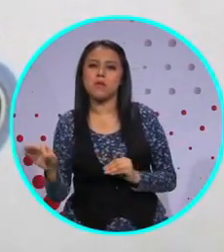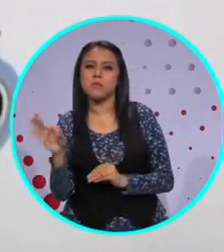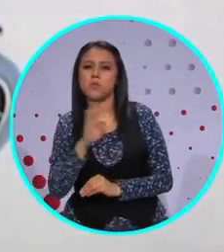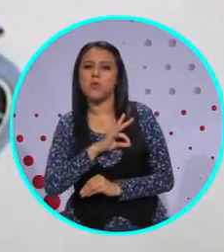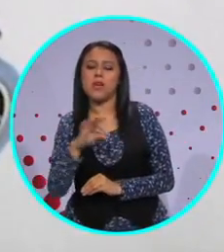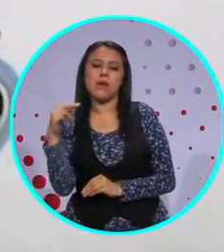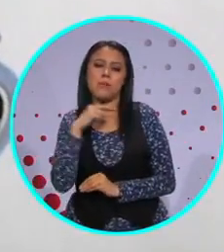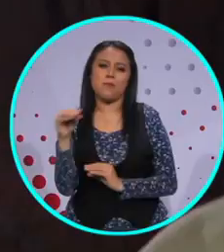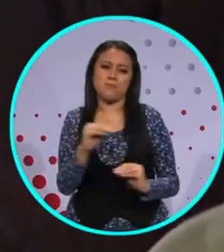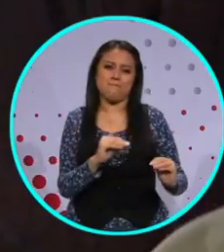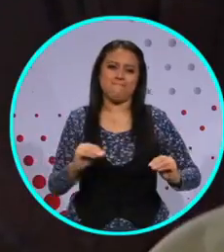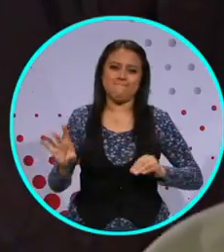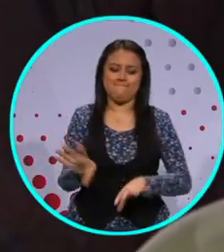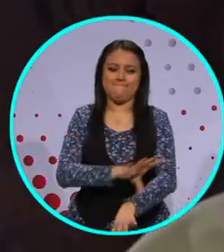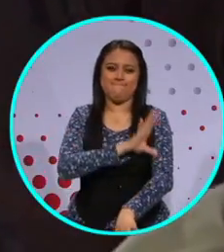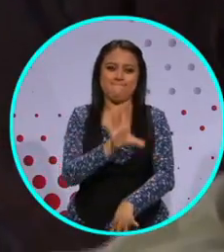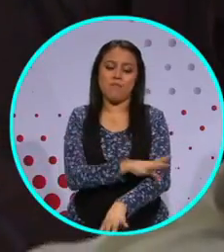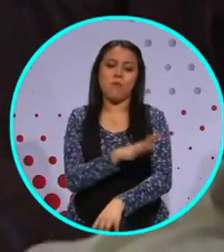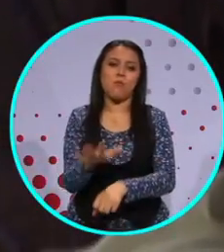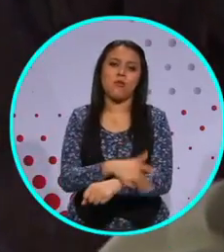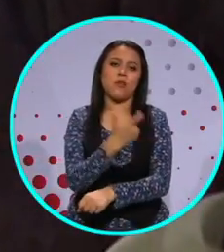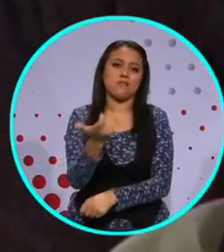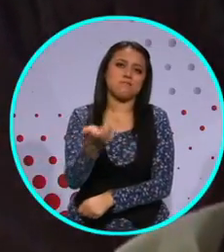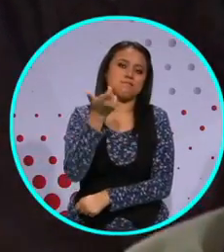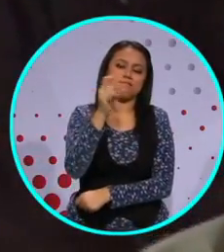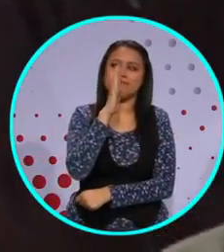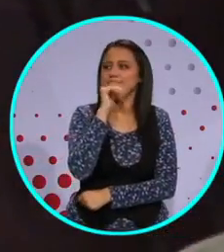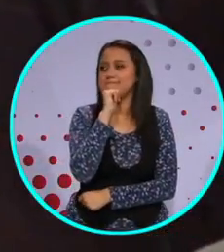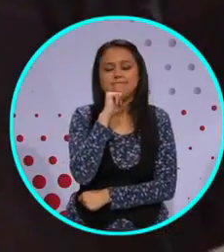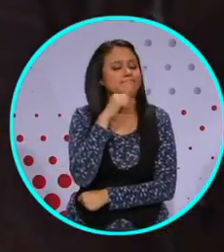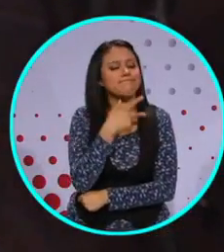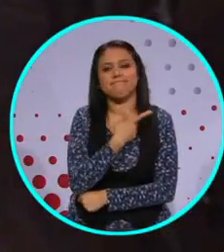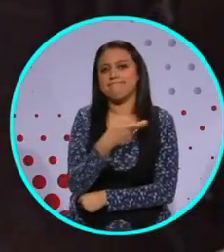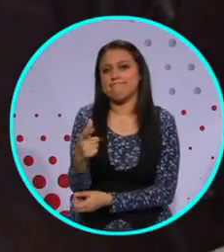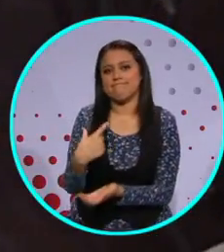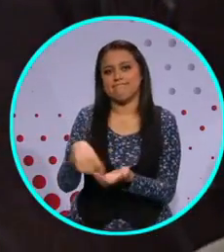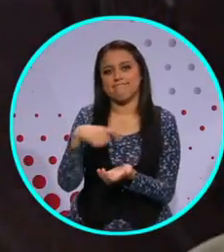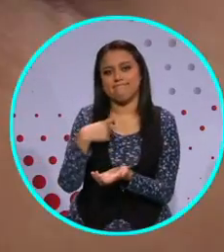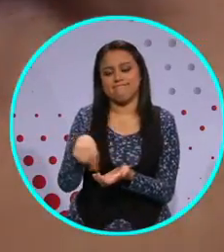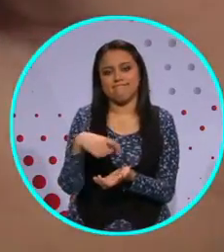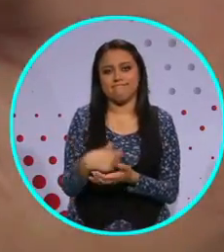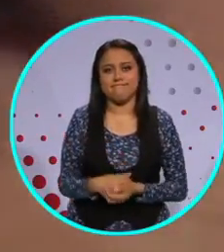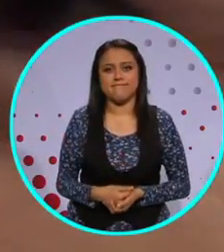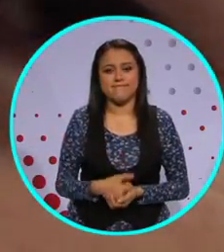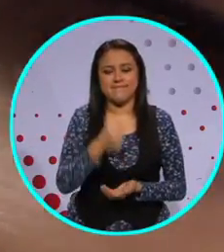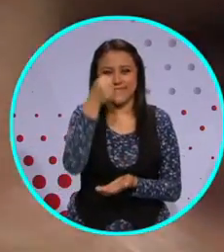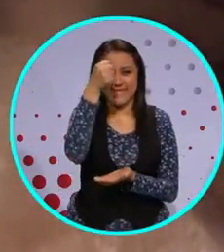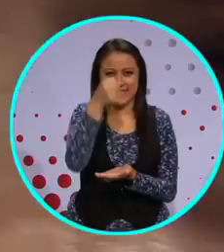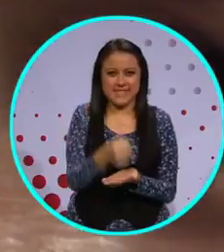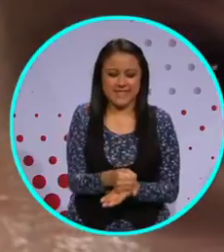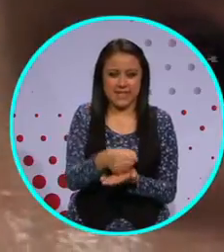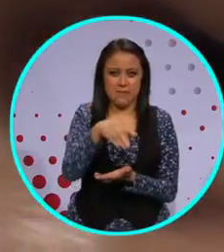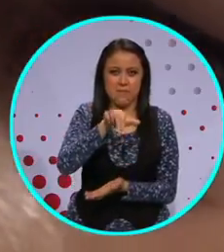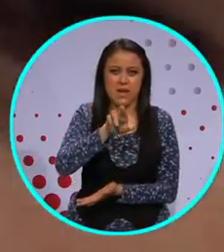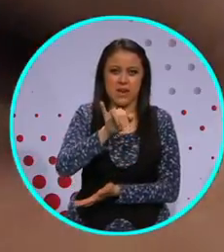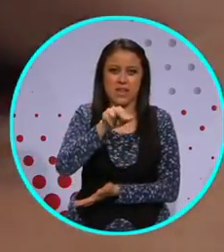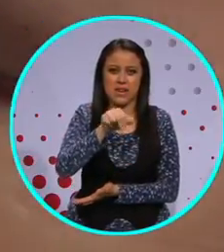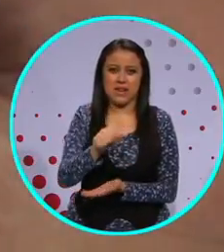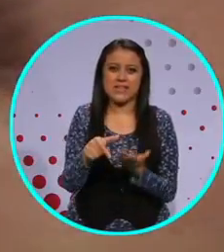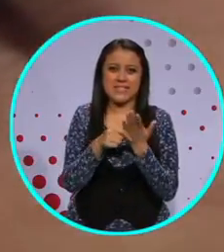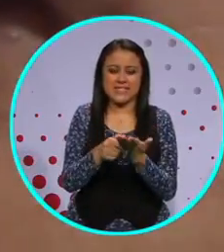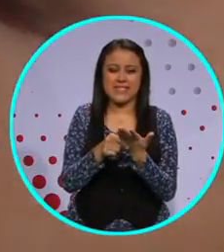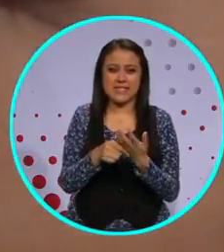cómodamente ya que por el momento no tiene los recursos necesarios para adquirirla a quien corresponda mariana y para